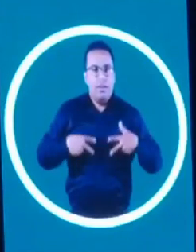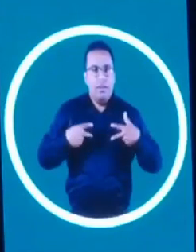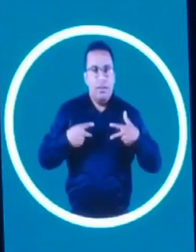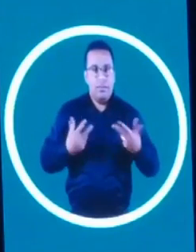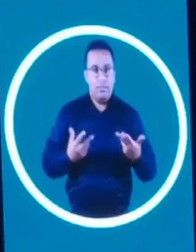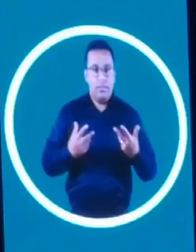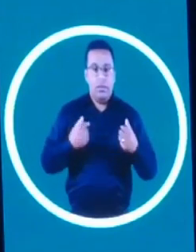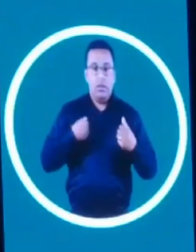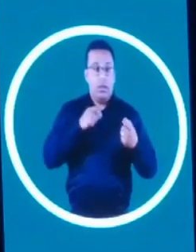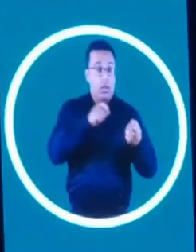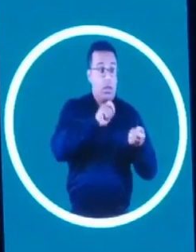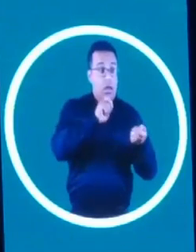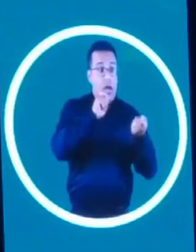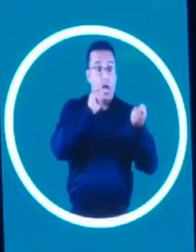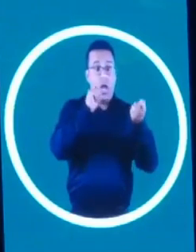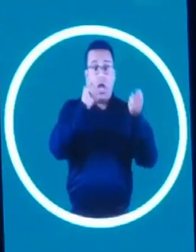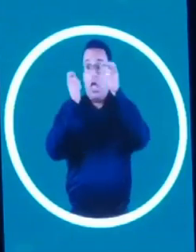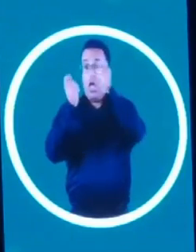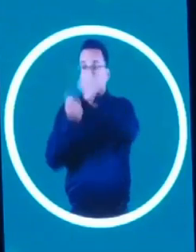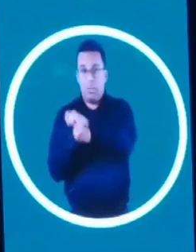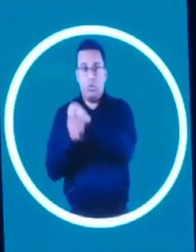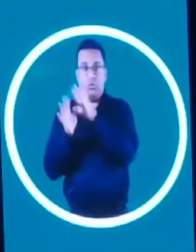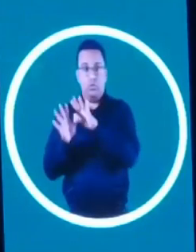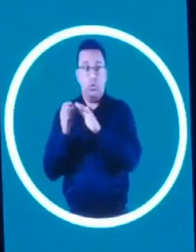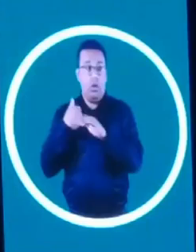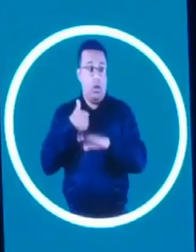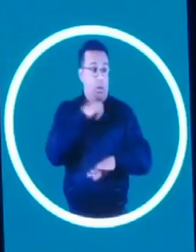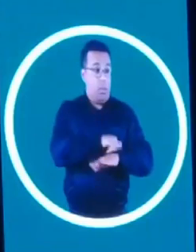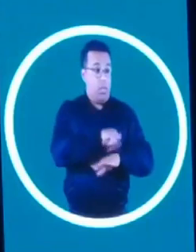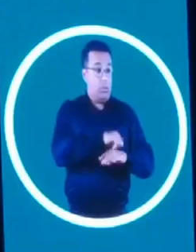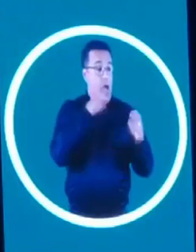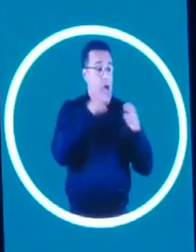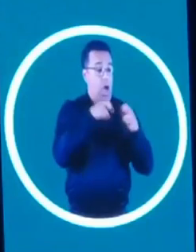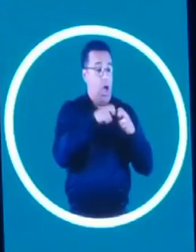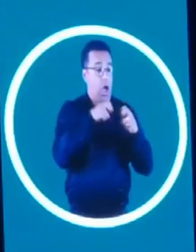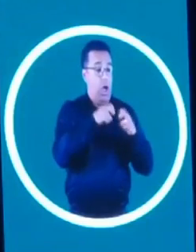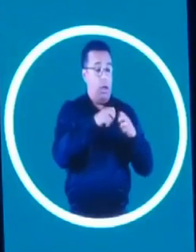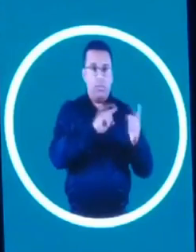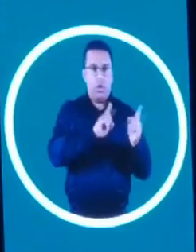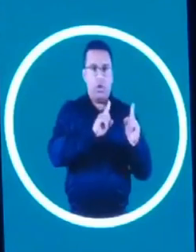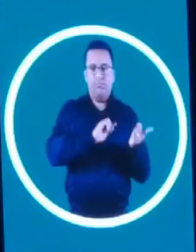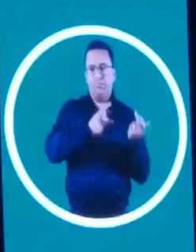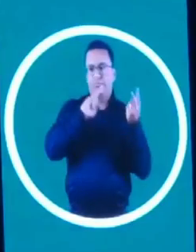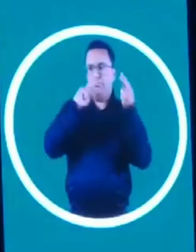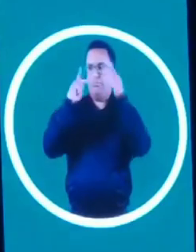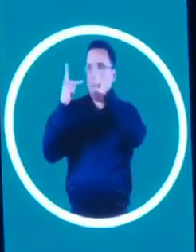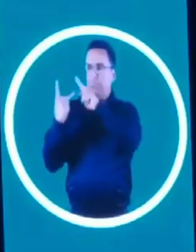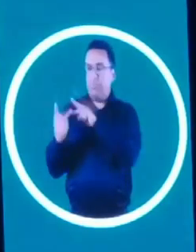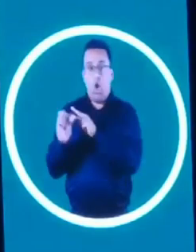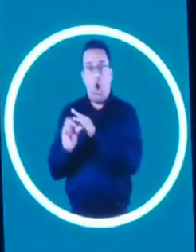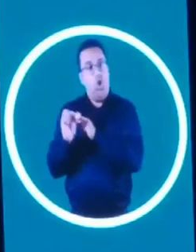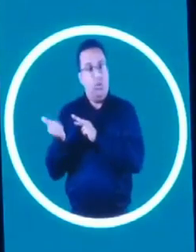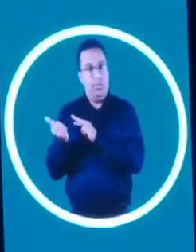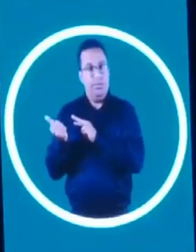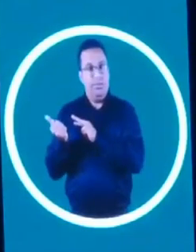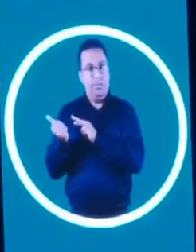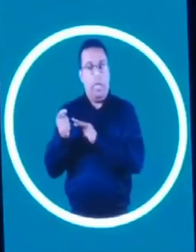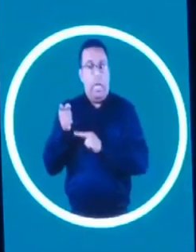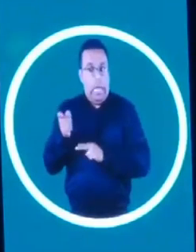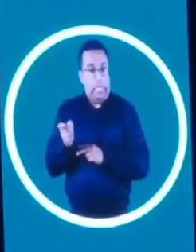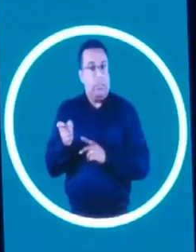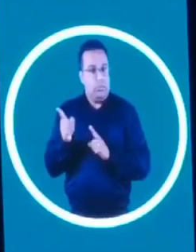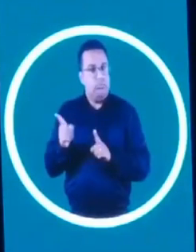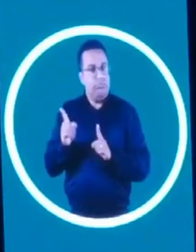transición energética. Por supuesto, para Colombia esto es un desafío enorme en términos de acceso a